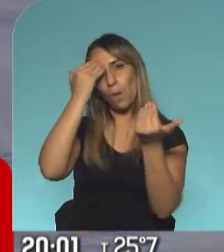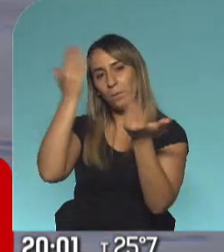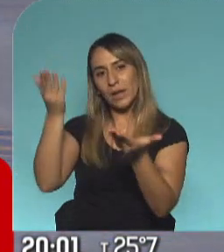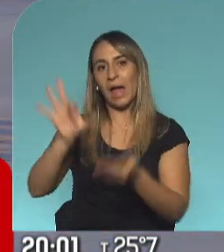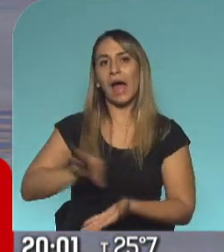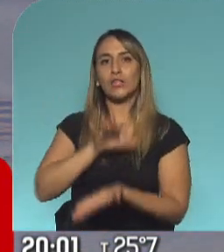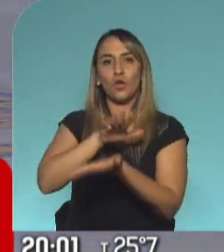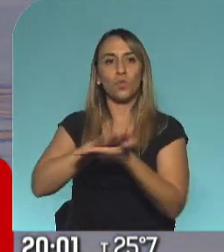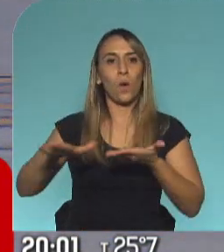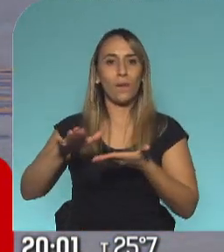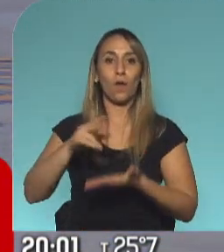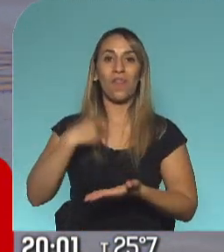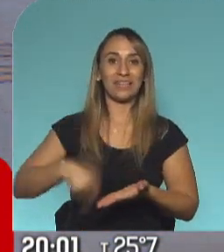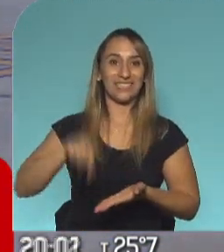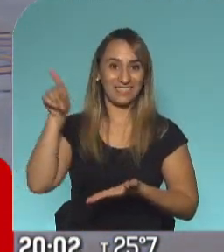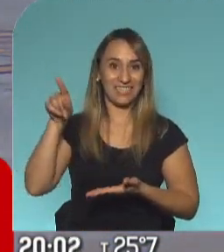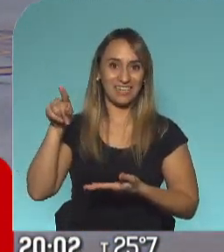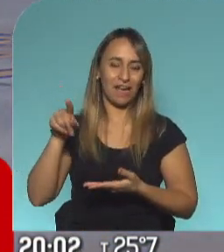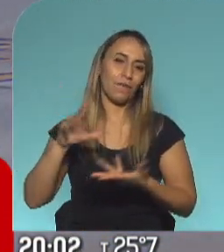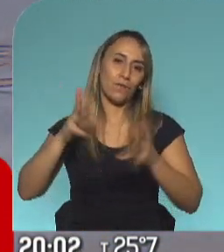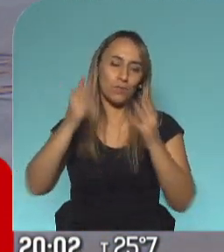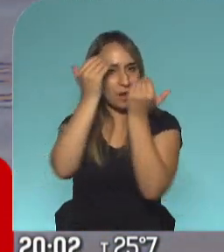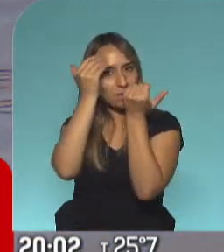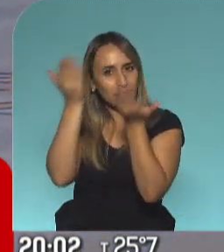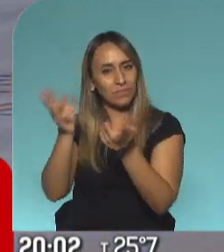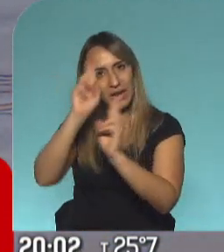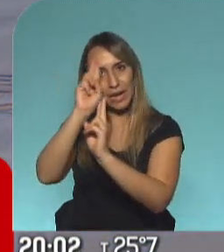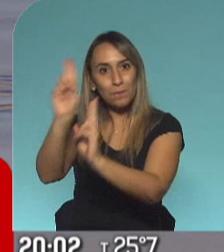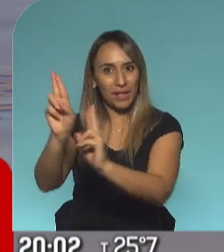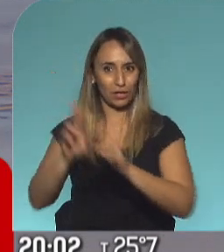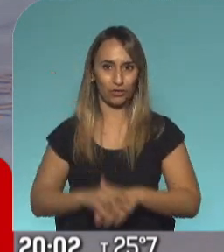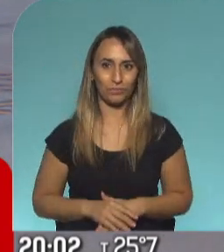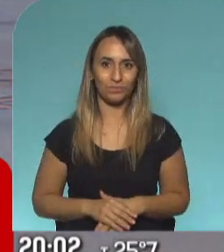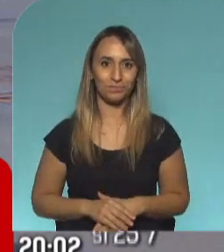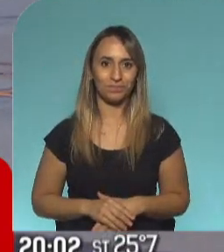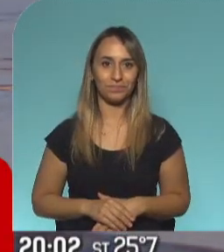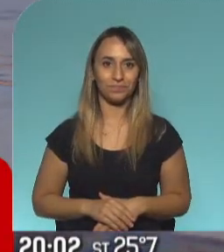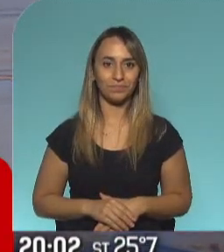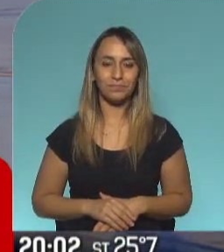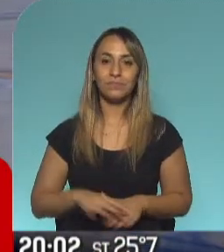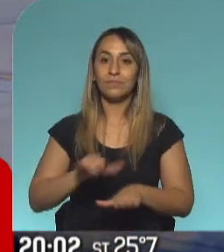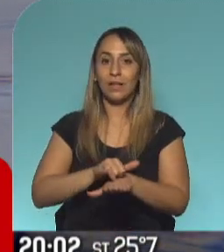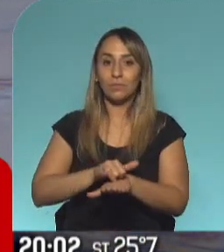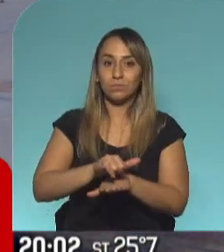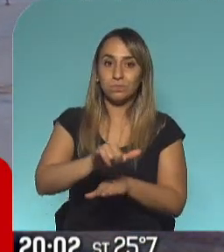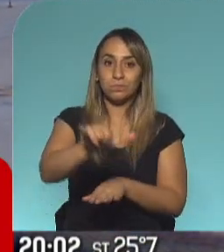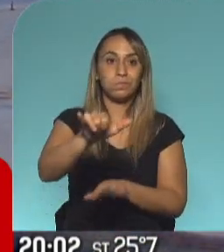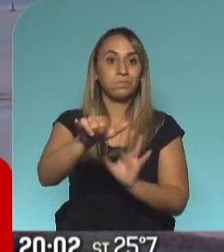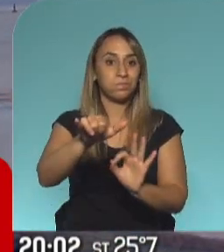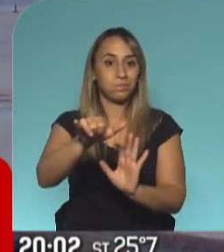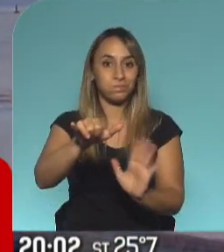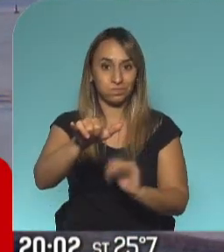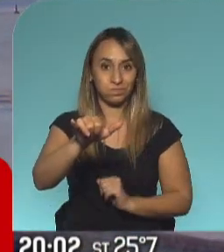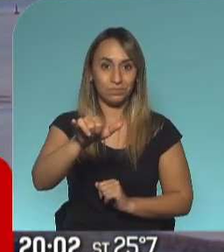enorme diplomacia y buena relación entre ambos países, ya comienza a estar en el aire este avión de la